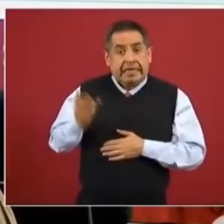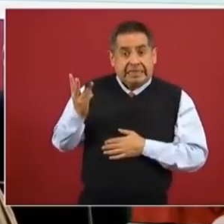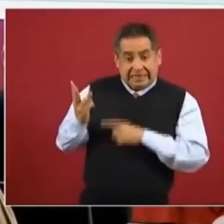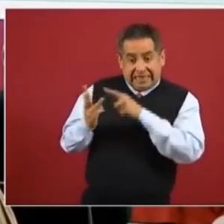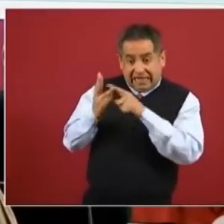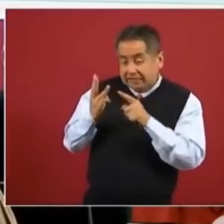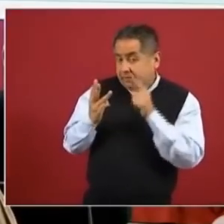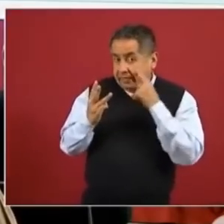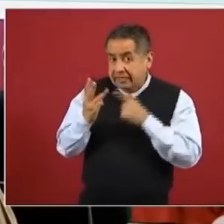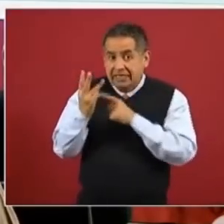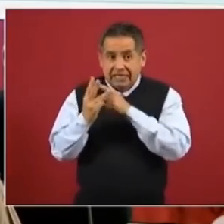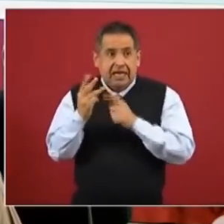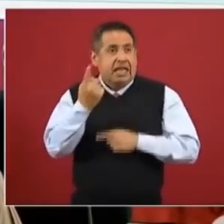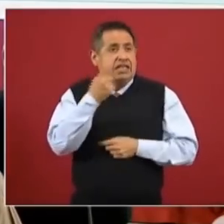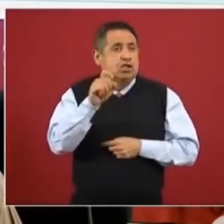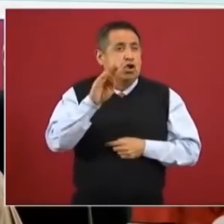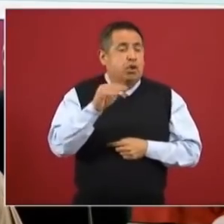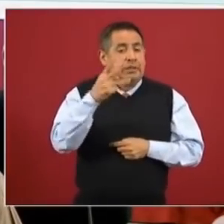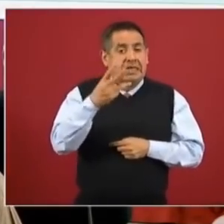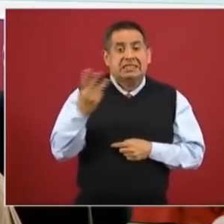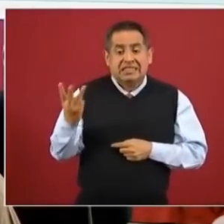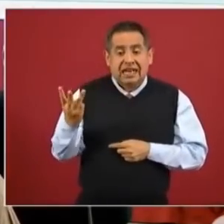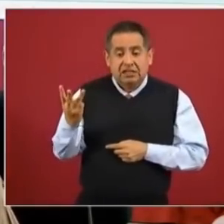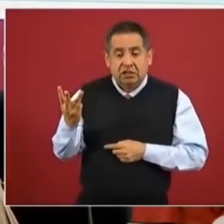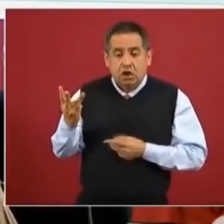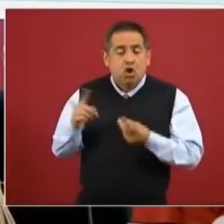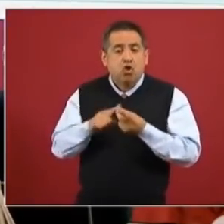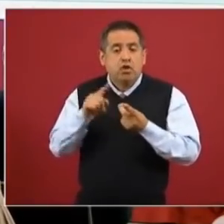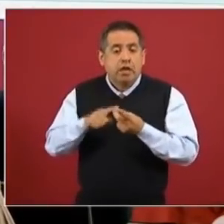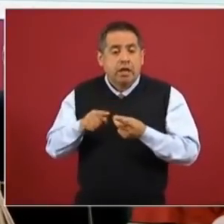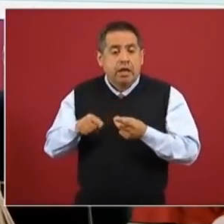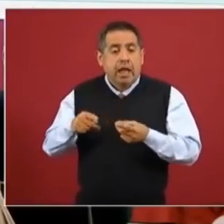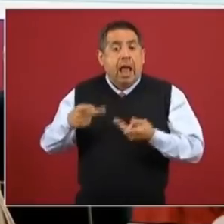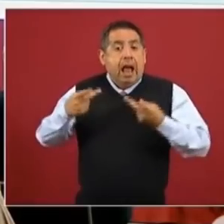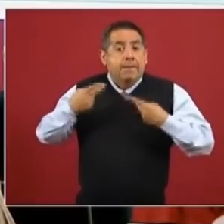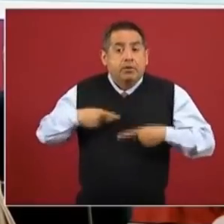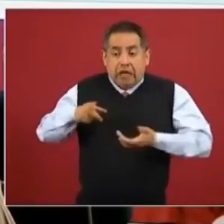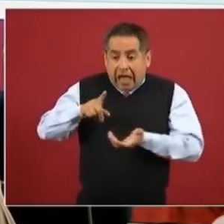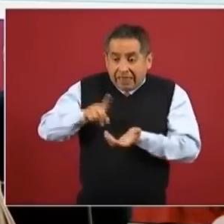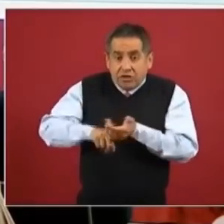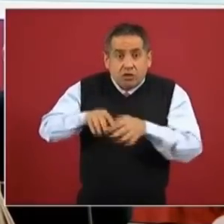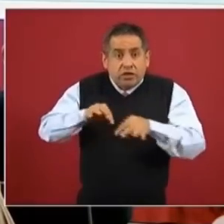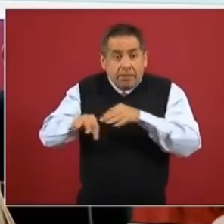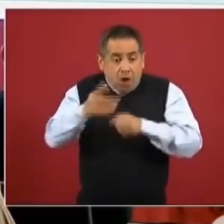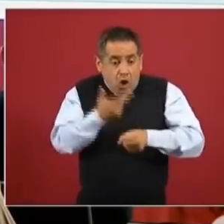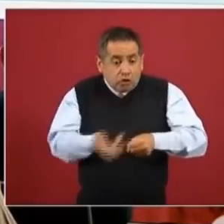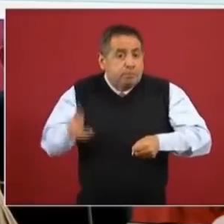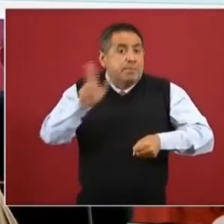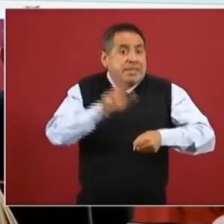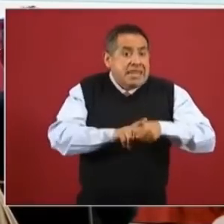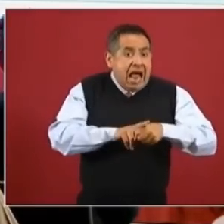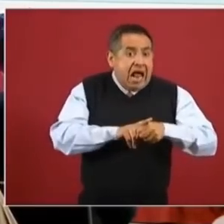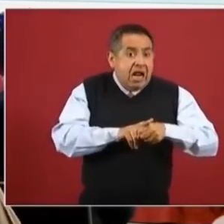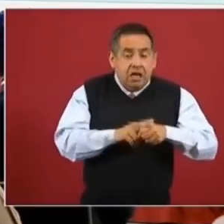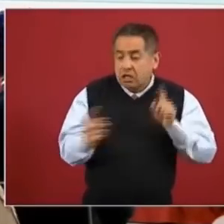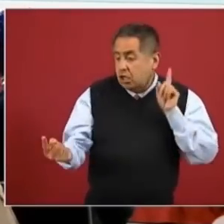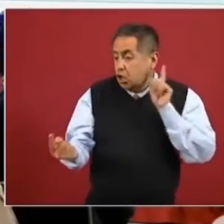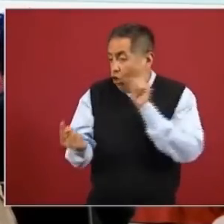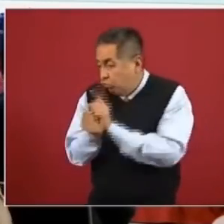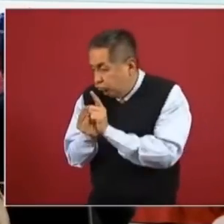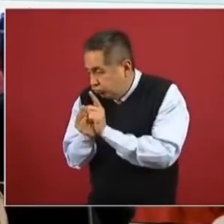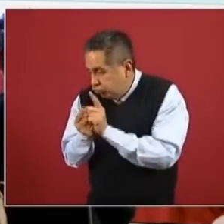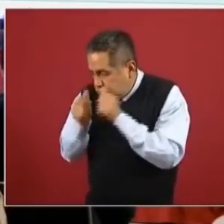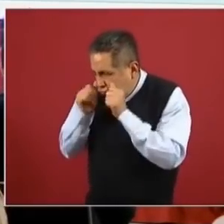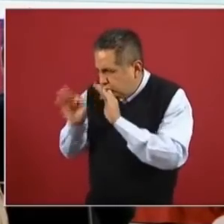casos, 3 de estos 196 ocurrieron en personal de salud, personal que atendió a los pacientes